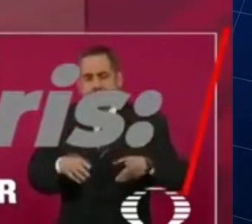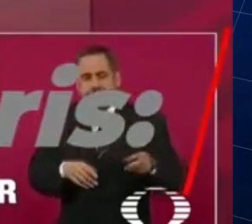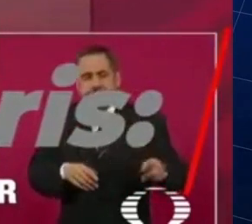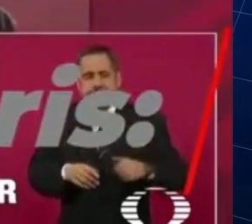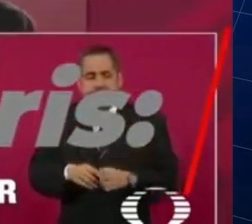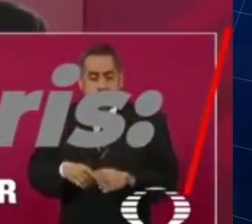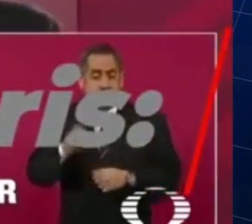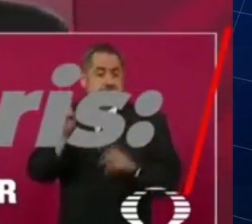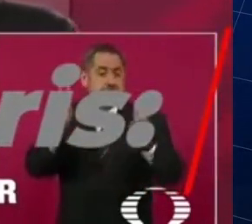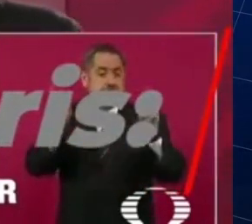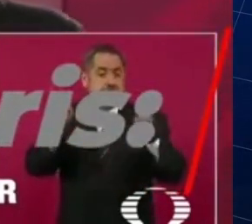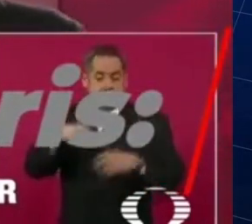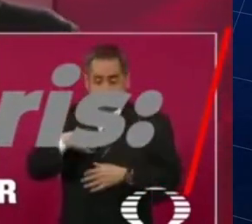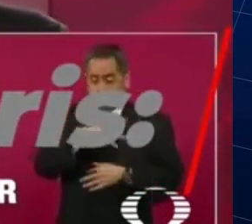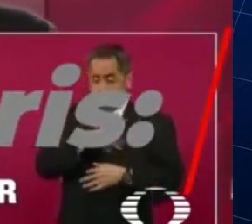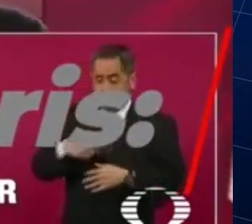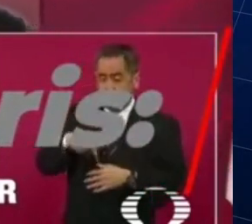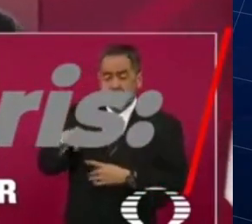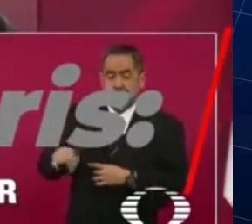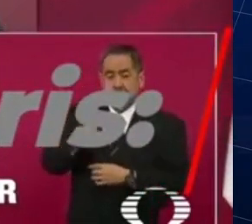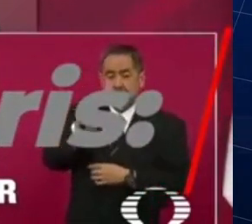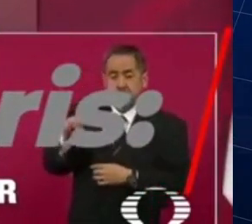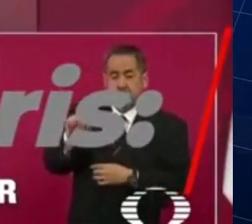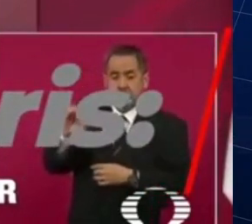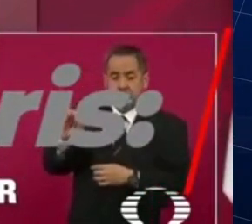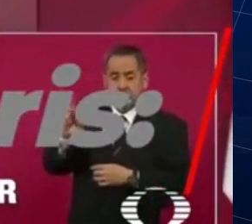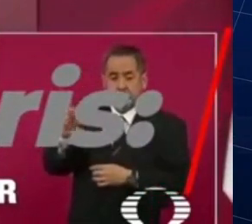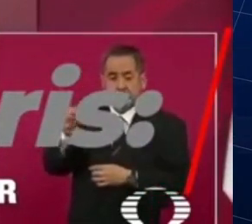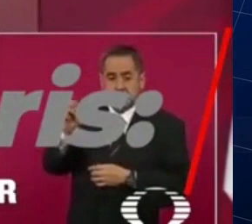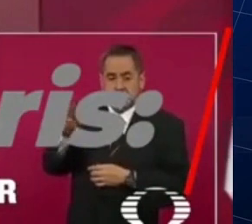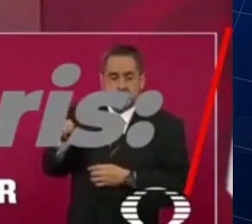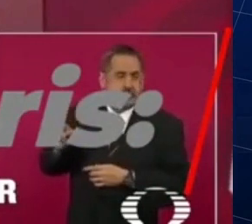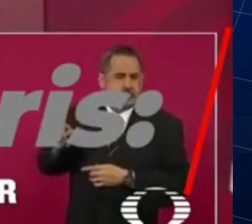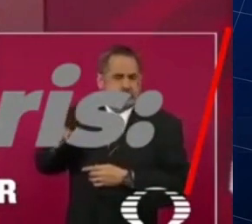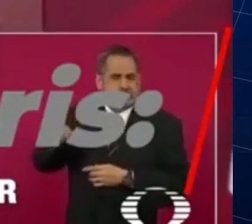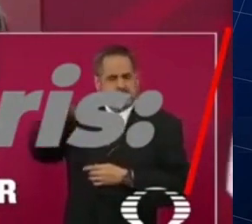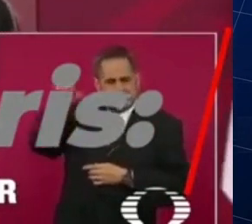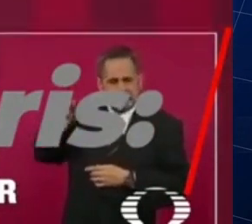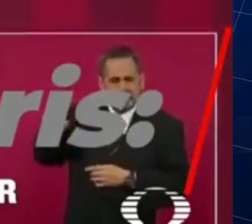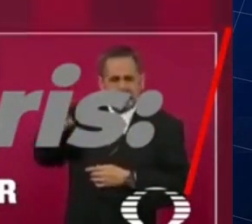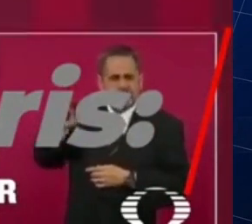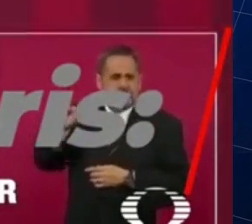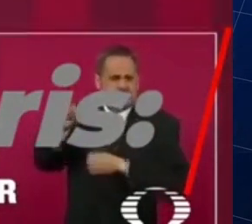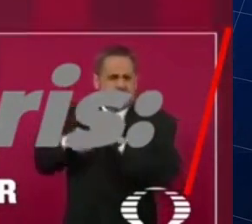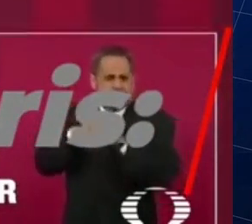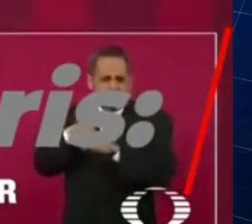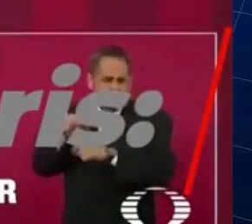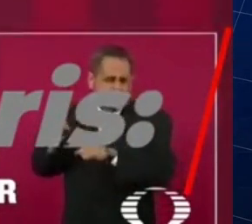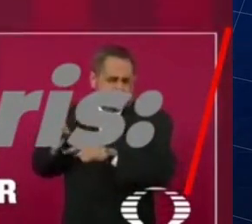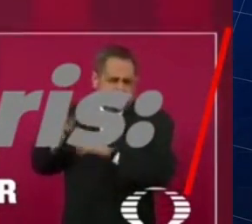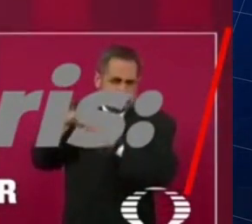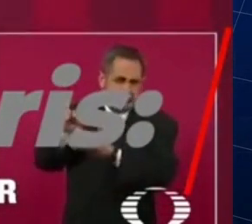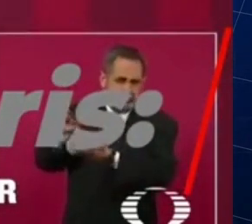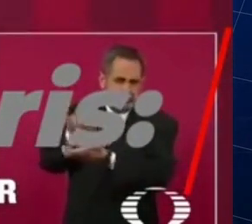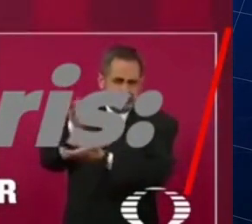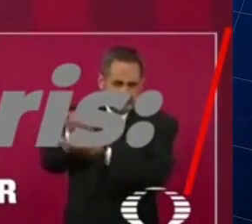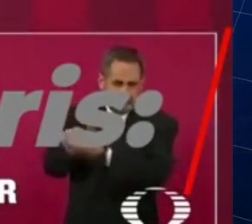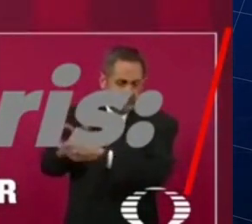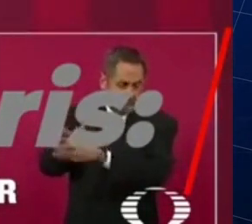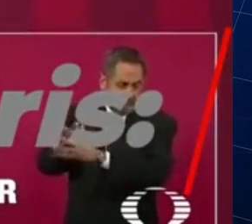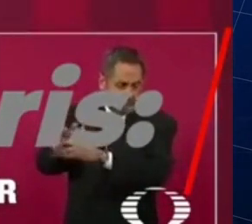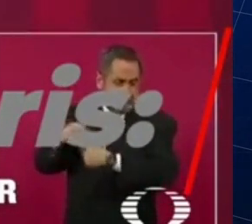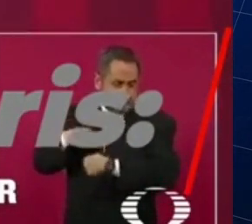un hijo mío, José Ramón, ya grande, de 40 años, casado,